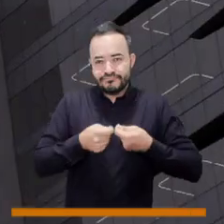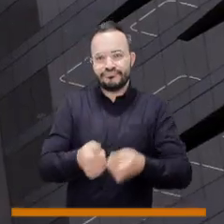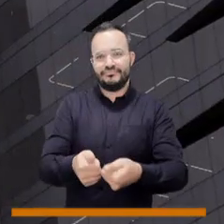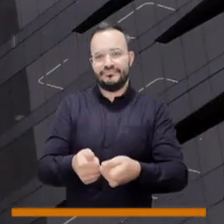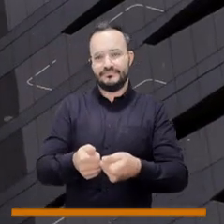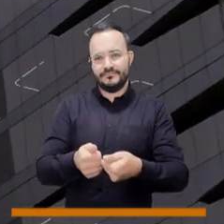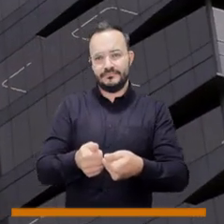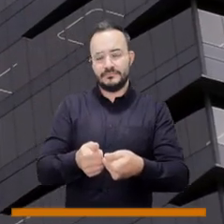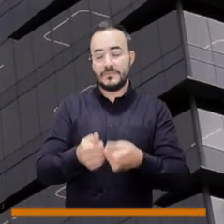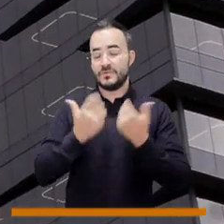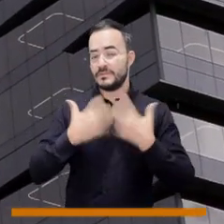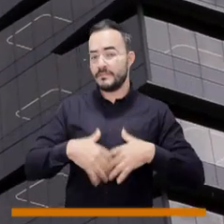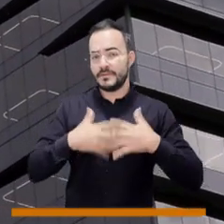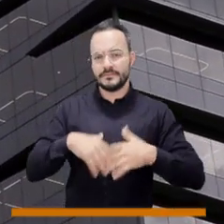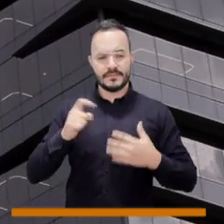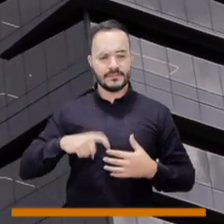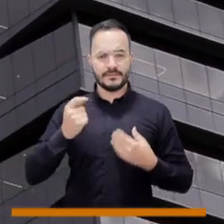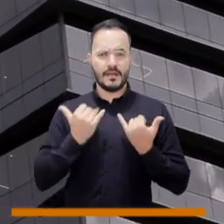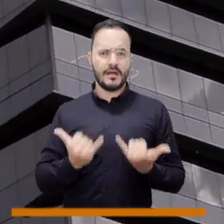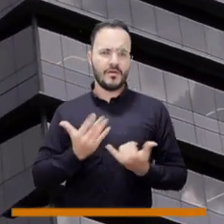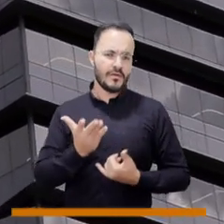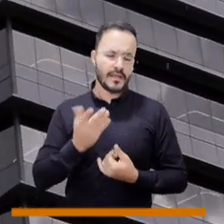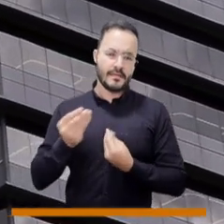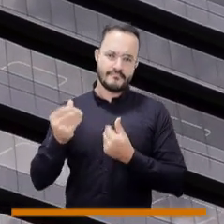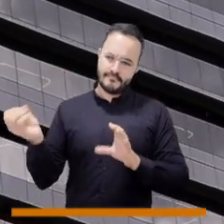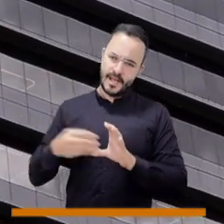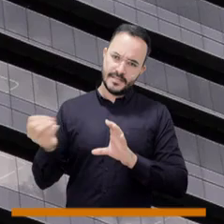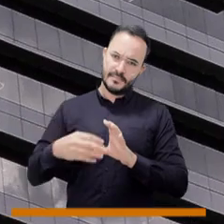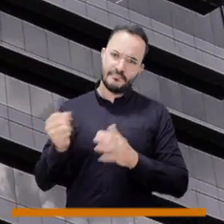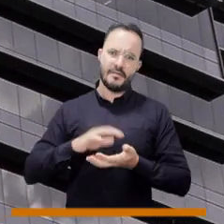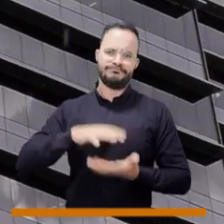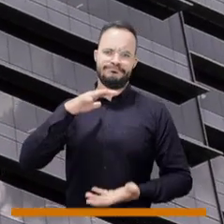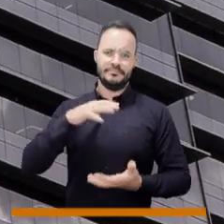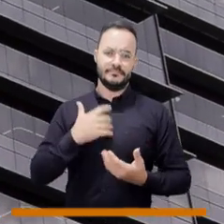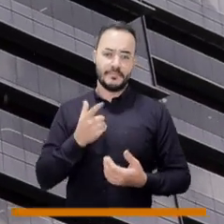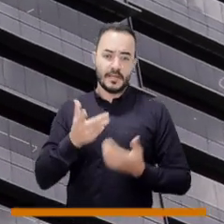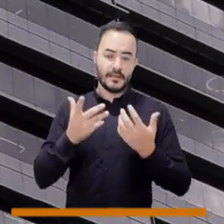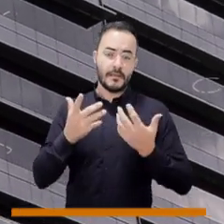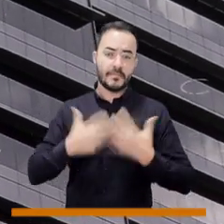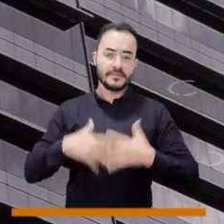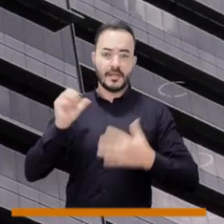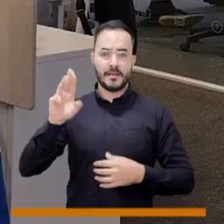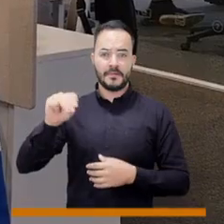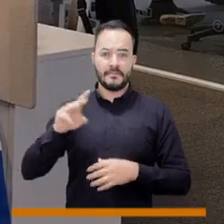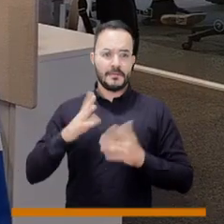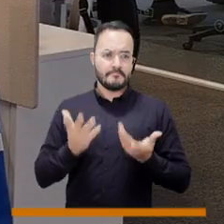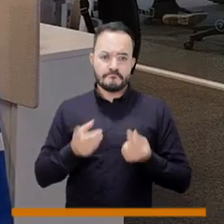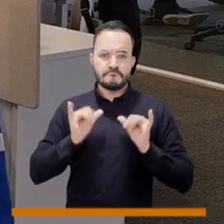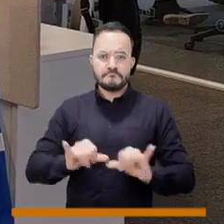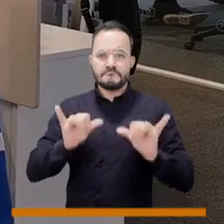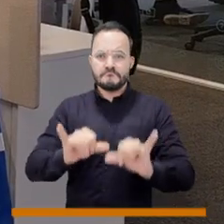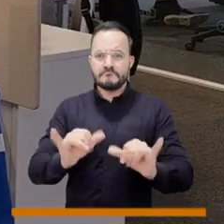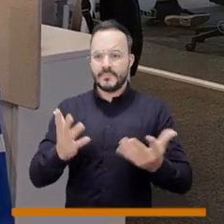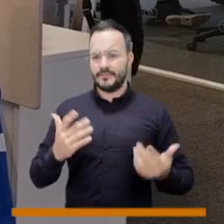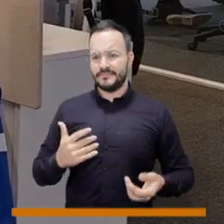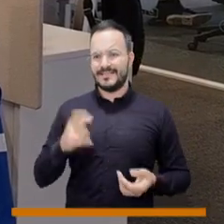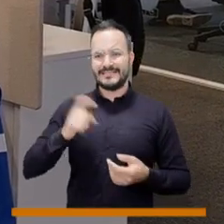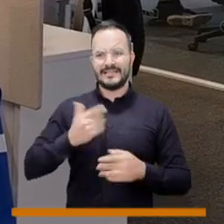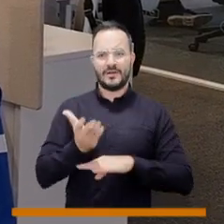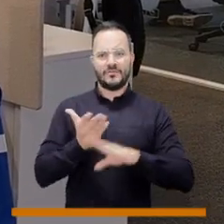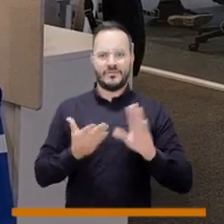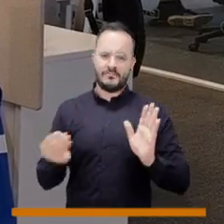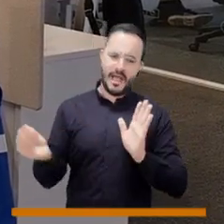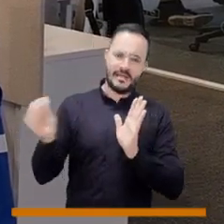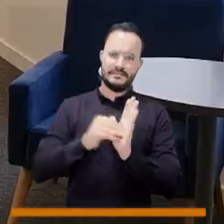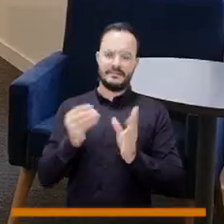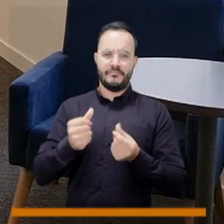tanto, lo que está pidiendo la empresa es una mayor inversión, porque EPM no ha invertido, o sea, no ha capitalizado desde que se hizo la fusión, o sea, desde el año 2013. Entonces, está pidiendo